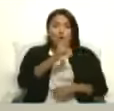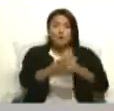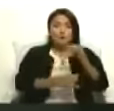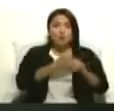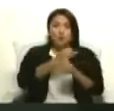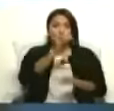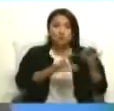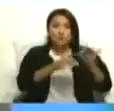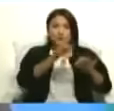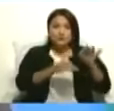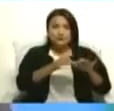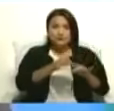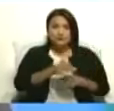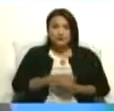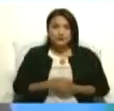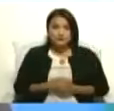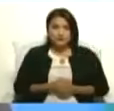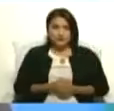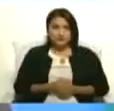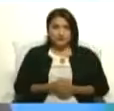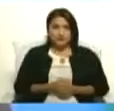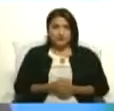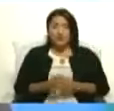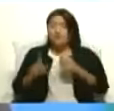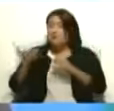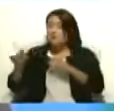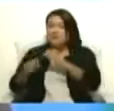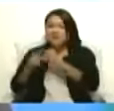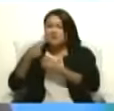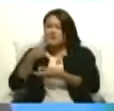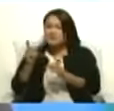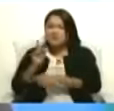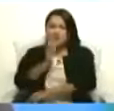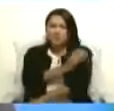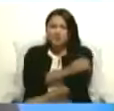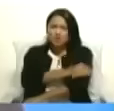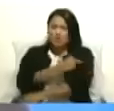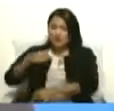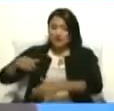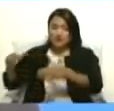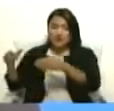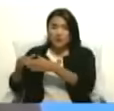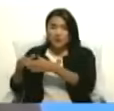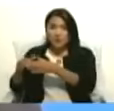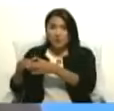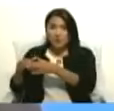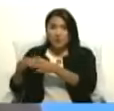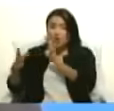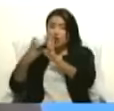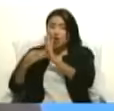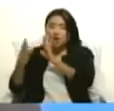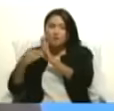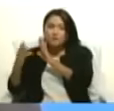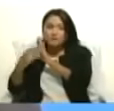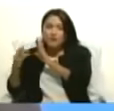corte lo mismo que dicen Los Sembradores de cenizas de acá lo mismo que le hicieron eco a lo que decía el genuflexo presidente